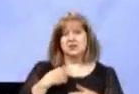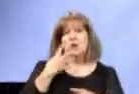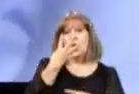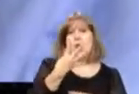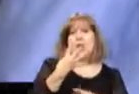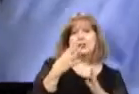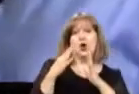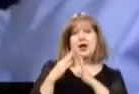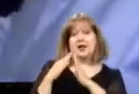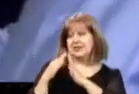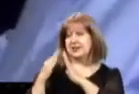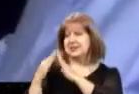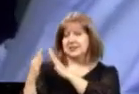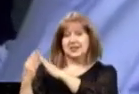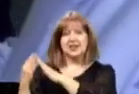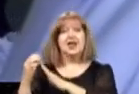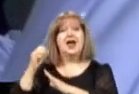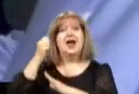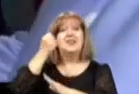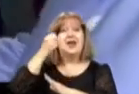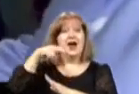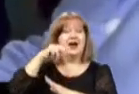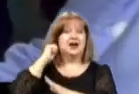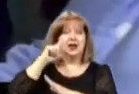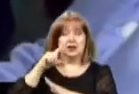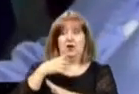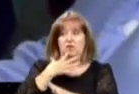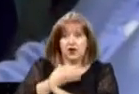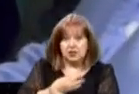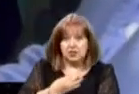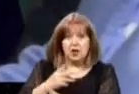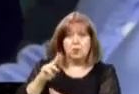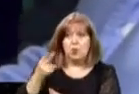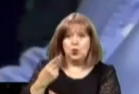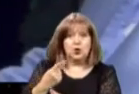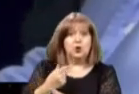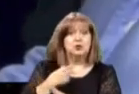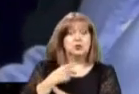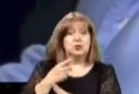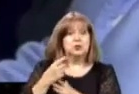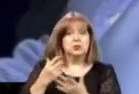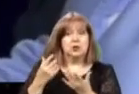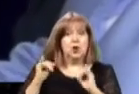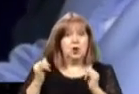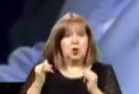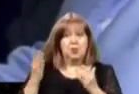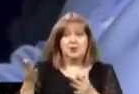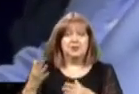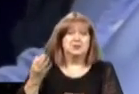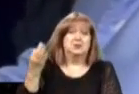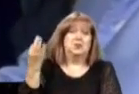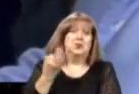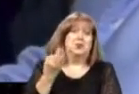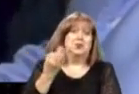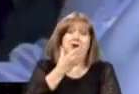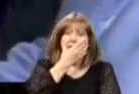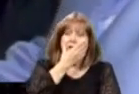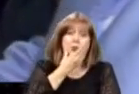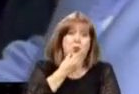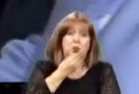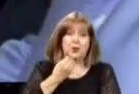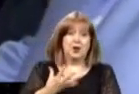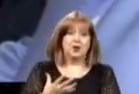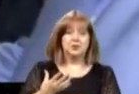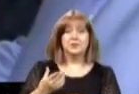a cuatro casas y la verdad que esto nos ha consternado al barrio porque era un chico excelente, buenísima